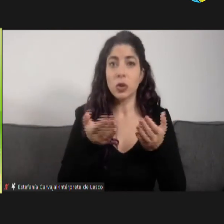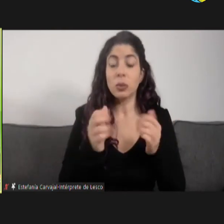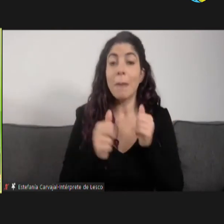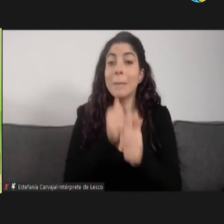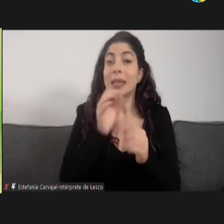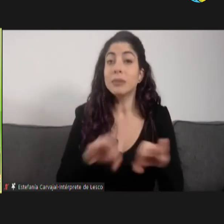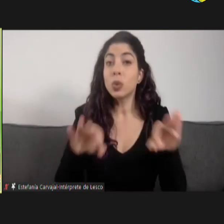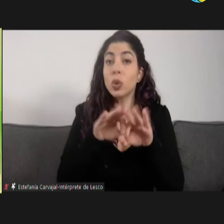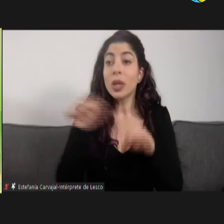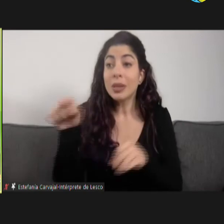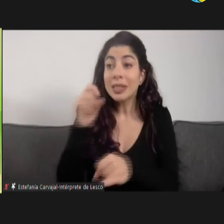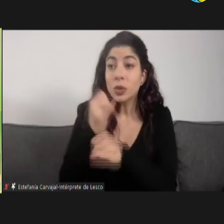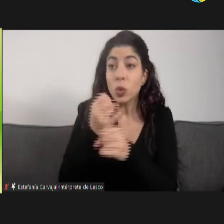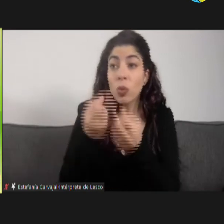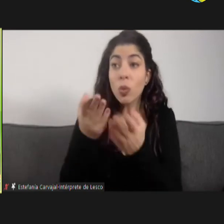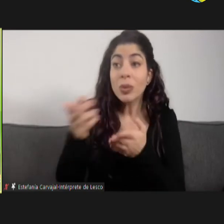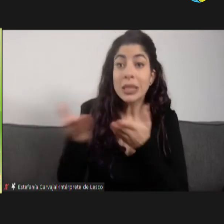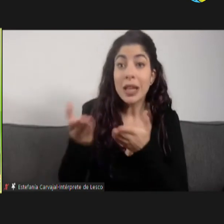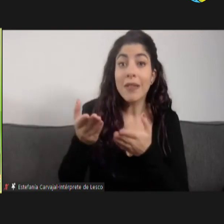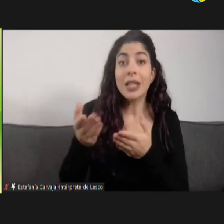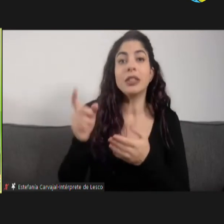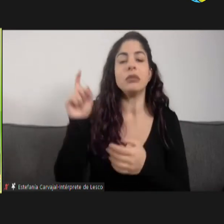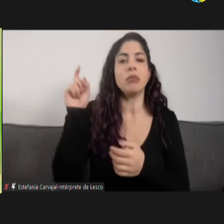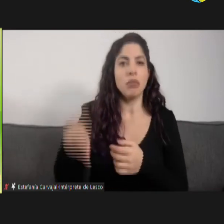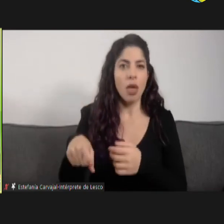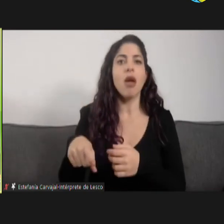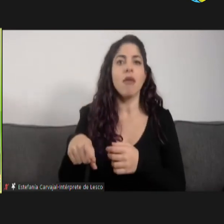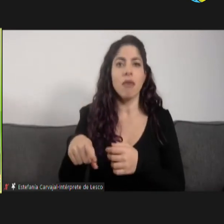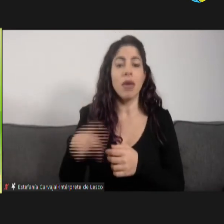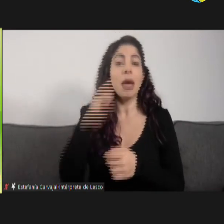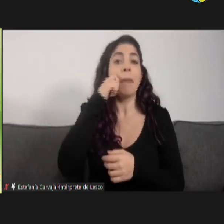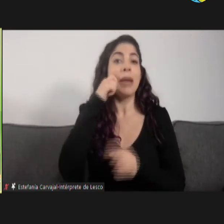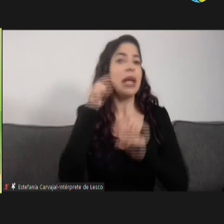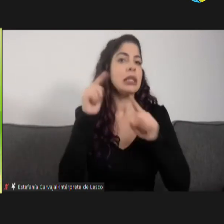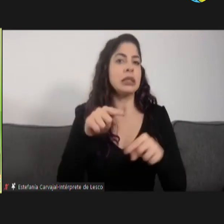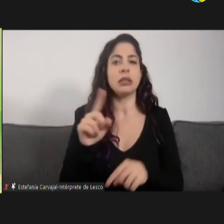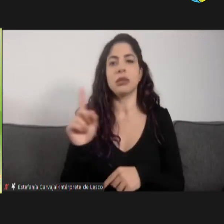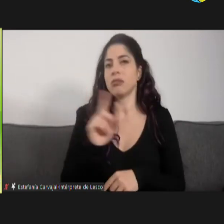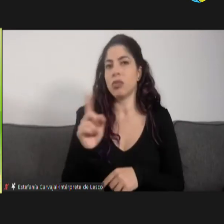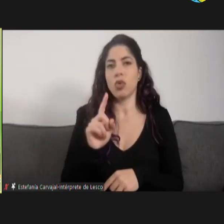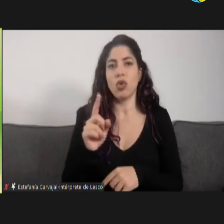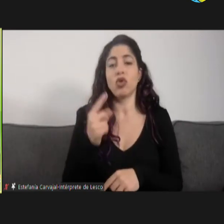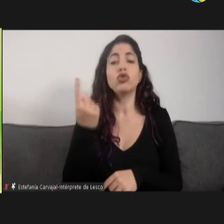estas instituciones de modo tal que la presencialidad no requiera más de un